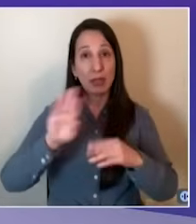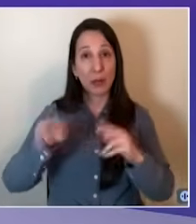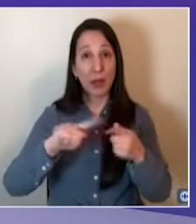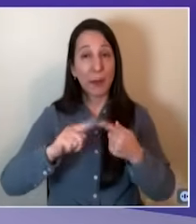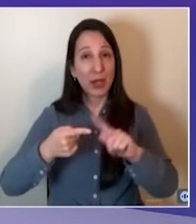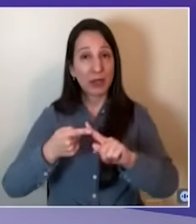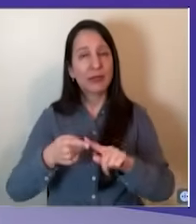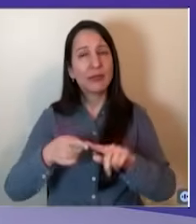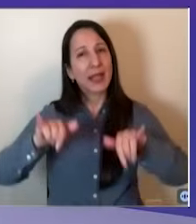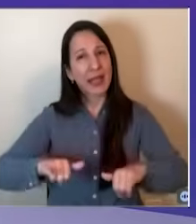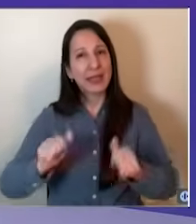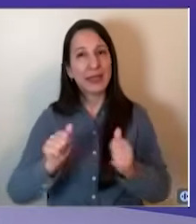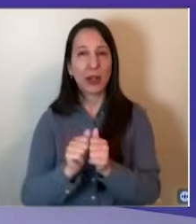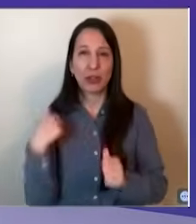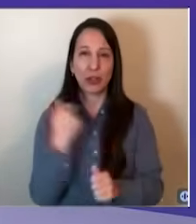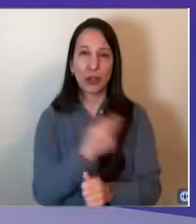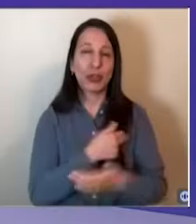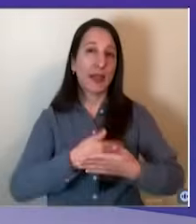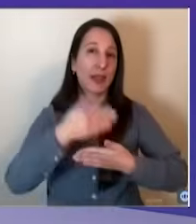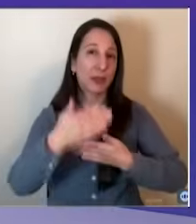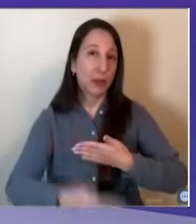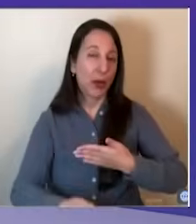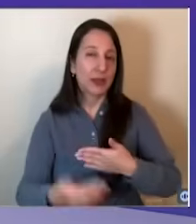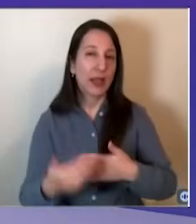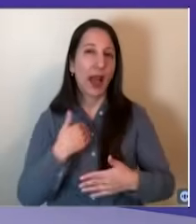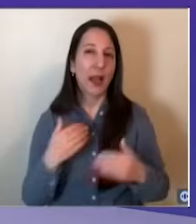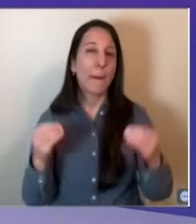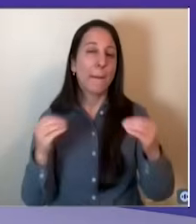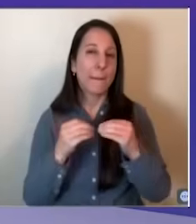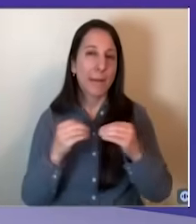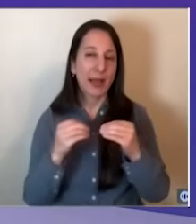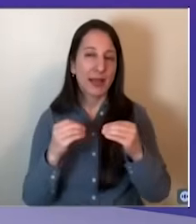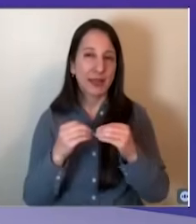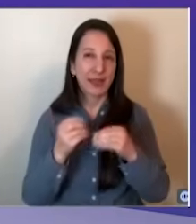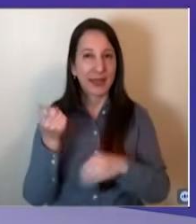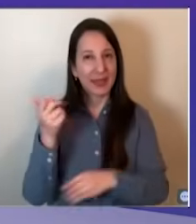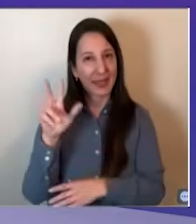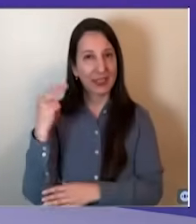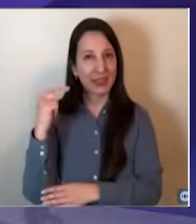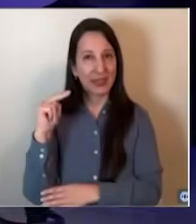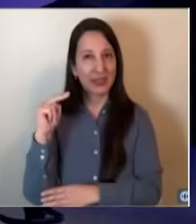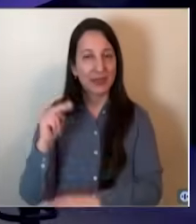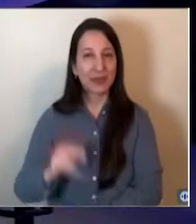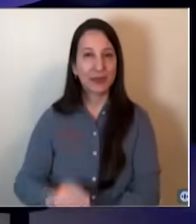quédense con nosotros que después de esta pausa venimos con más de 13 Noticias.